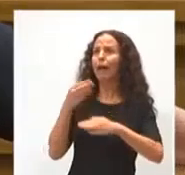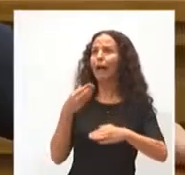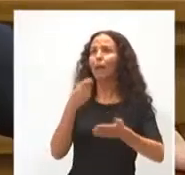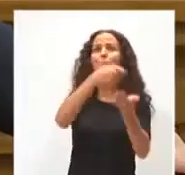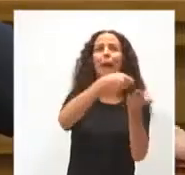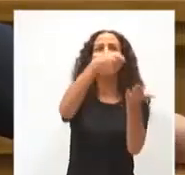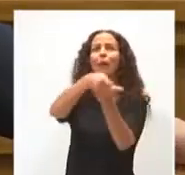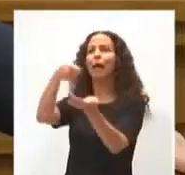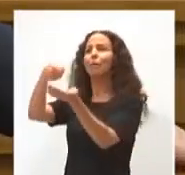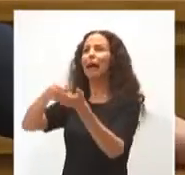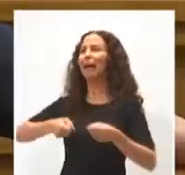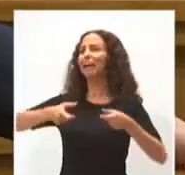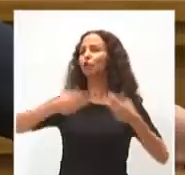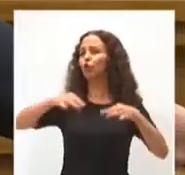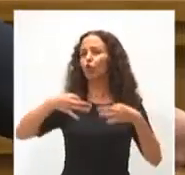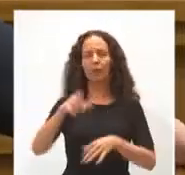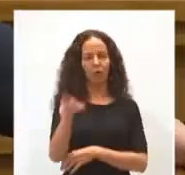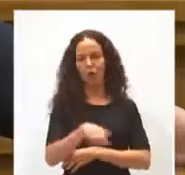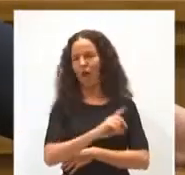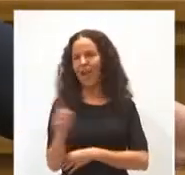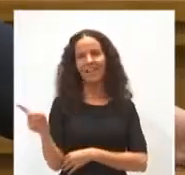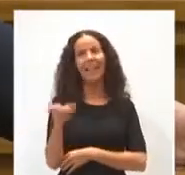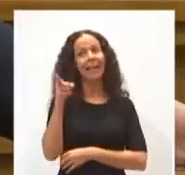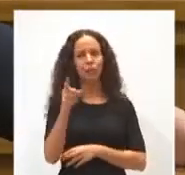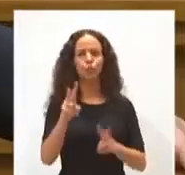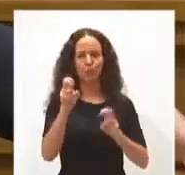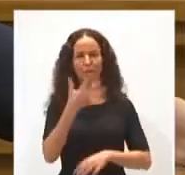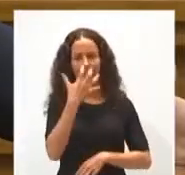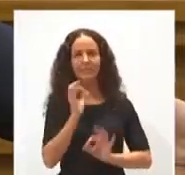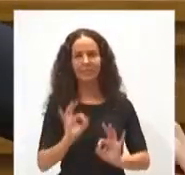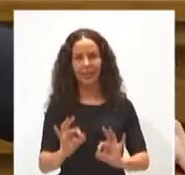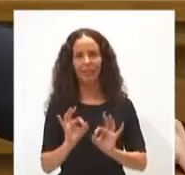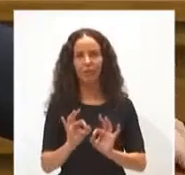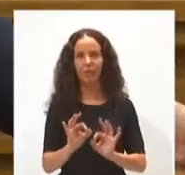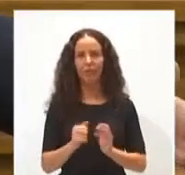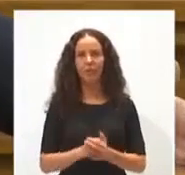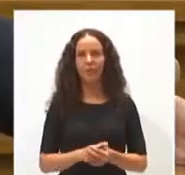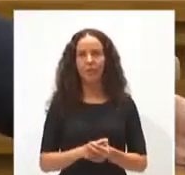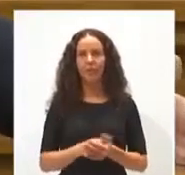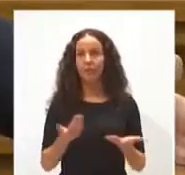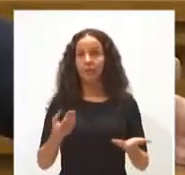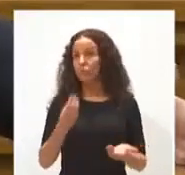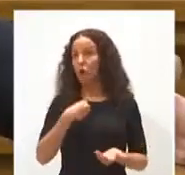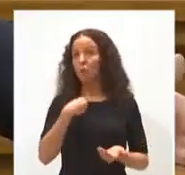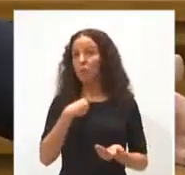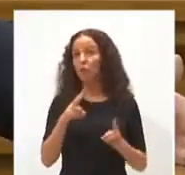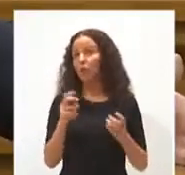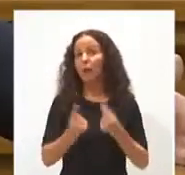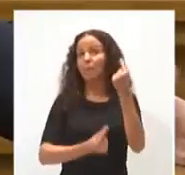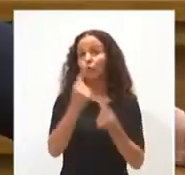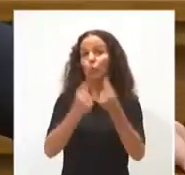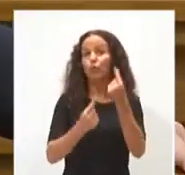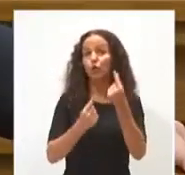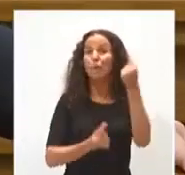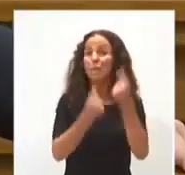el gasto corriente y lo que ya tenemos hay que ser en estos serios de verdad no parchear y lo mismo nos vale para el presupuesto el presupuesto tiene que